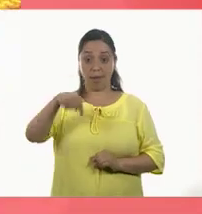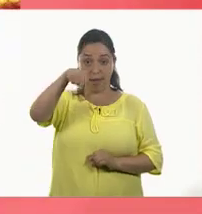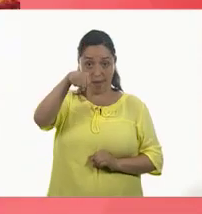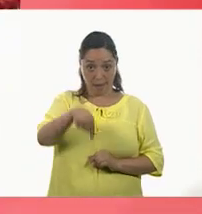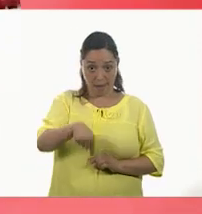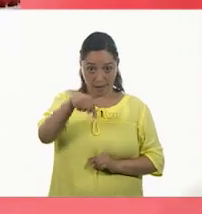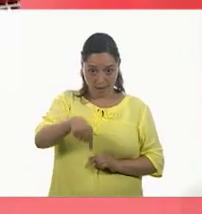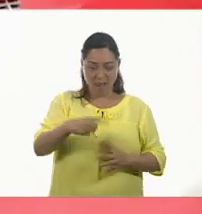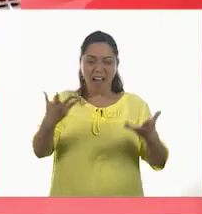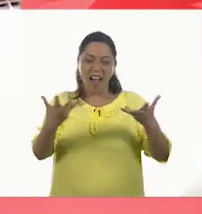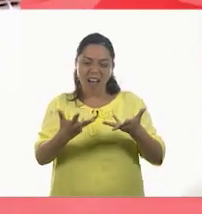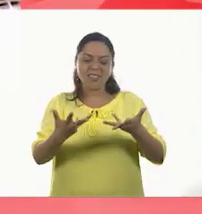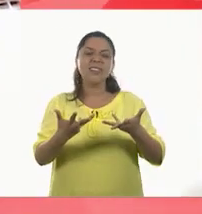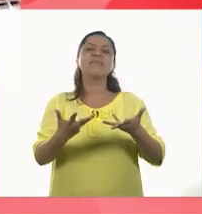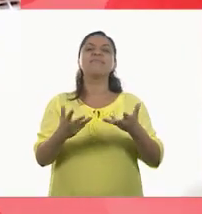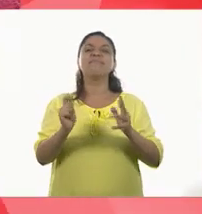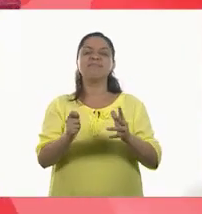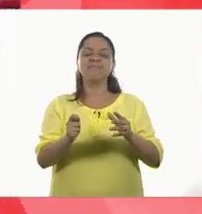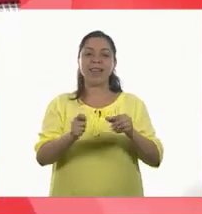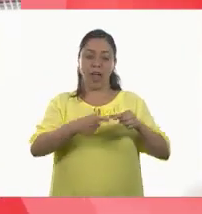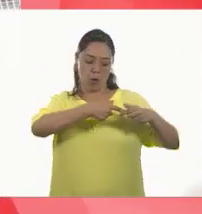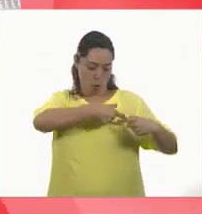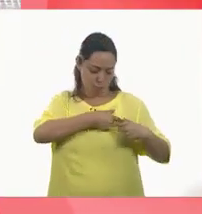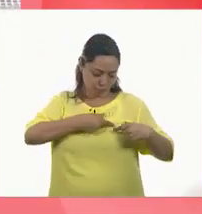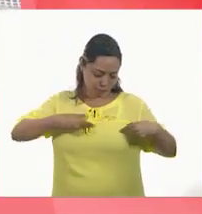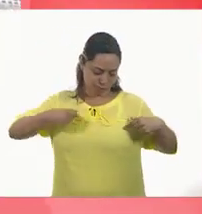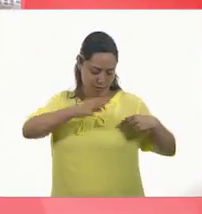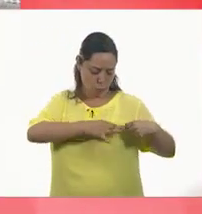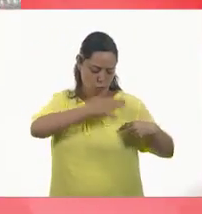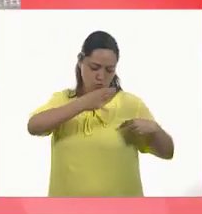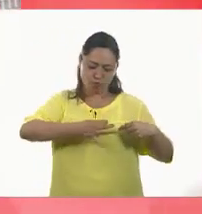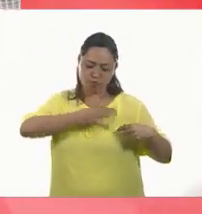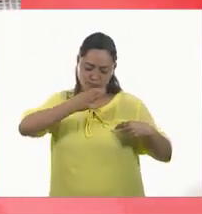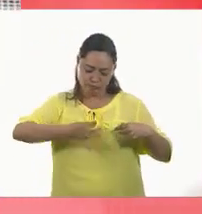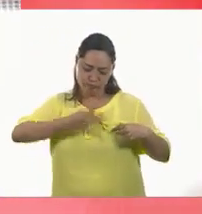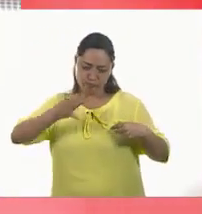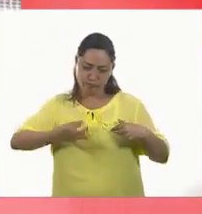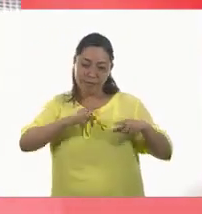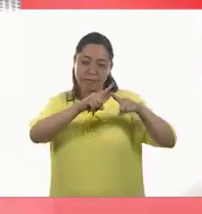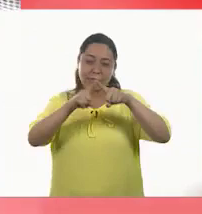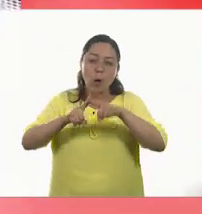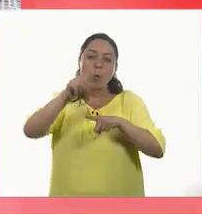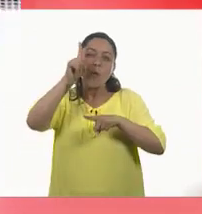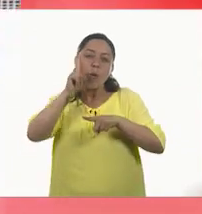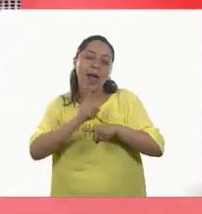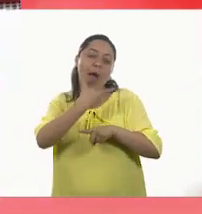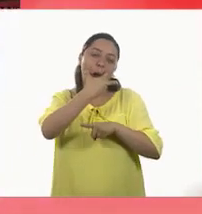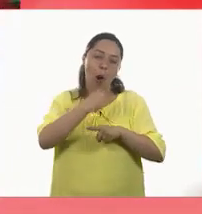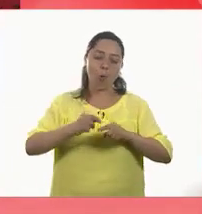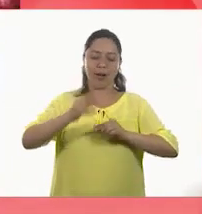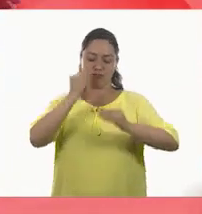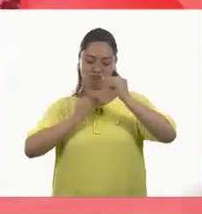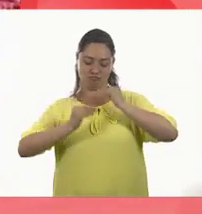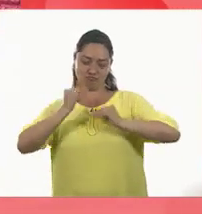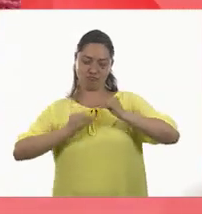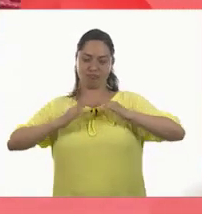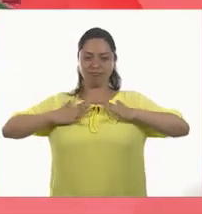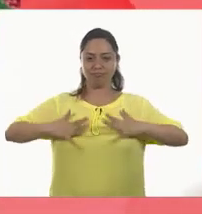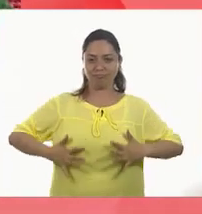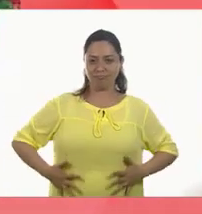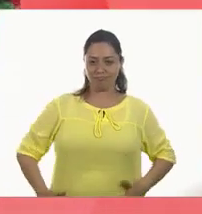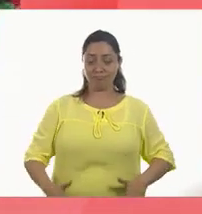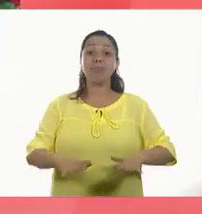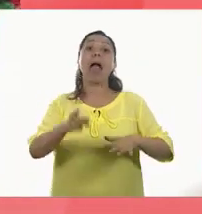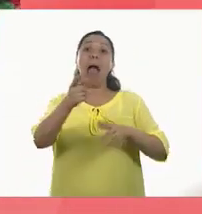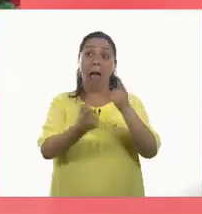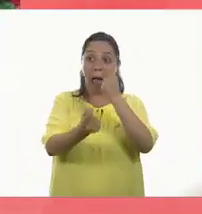se elaboran las famosísimas tiras bordadas que adornan el vestuario de damas y caballeros e incluso han vestido artistas